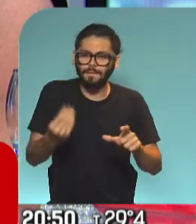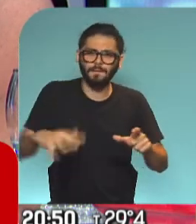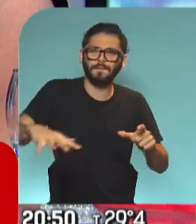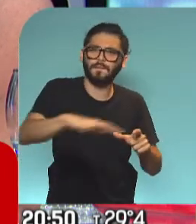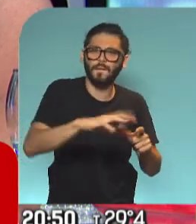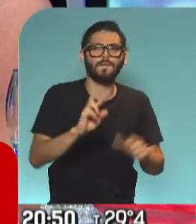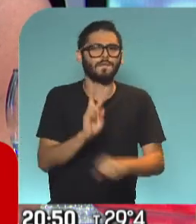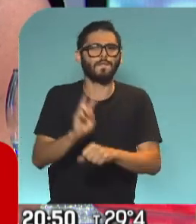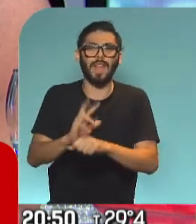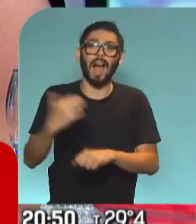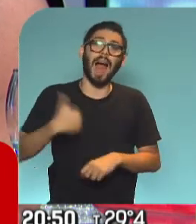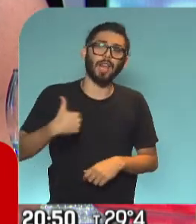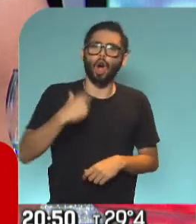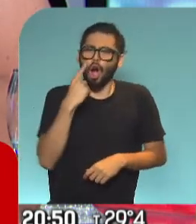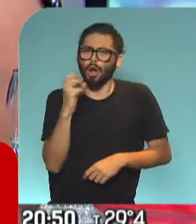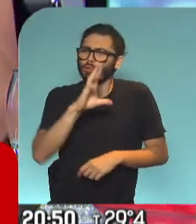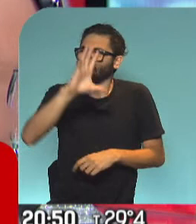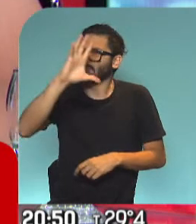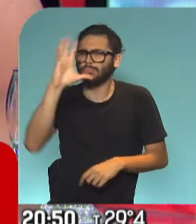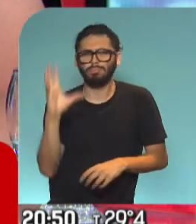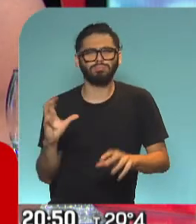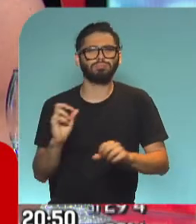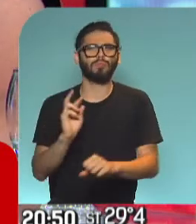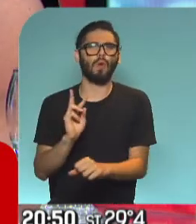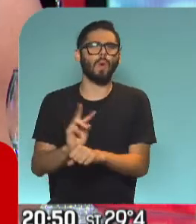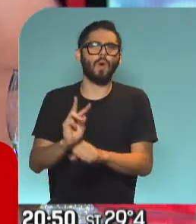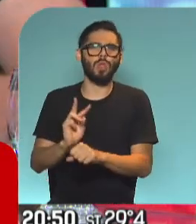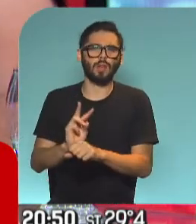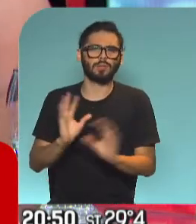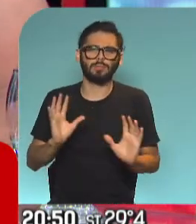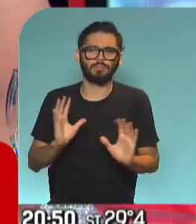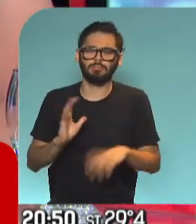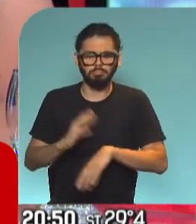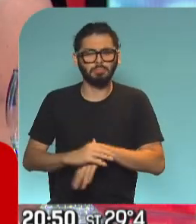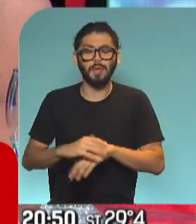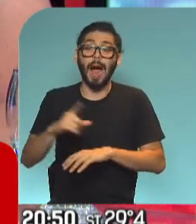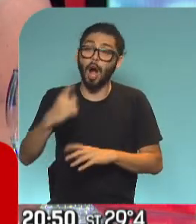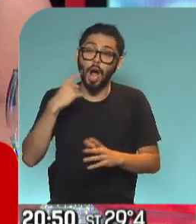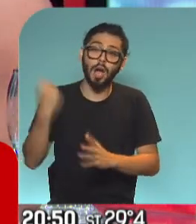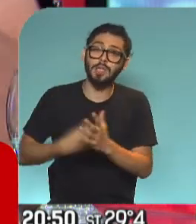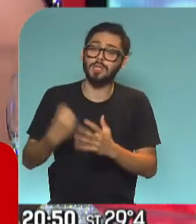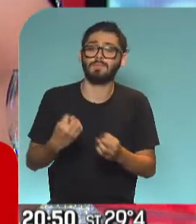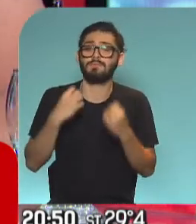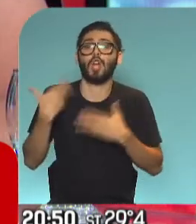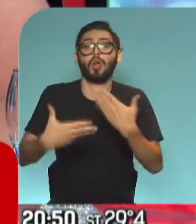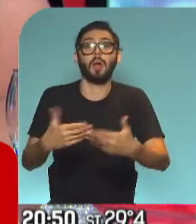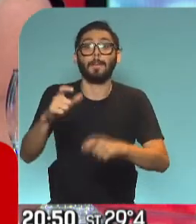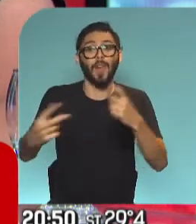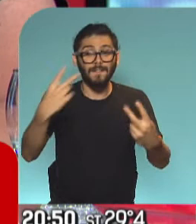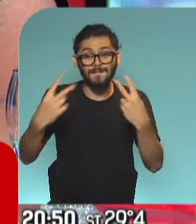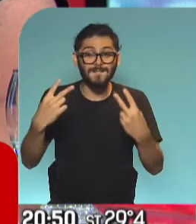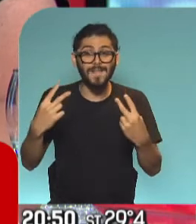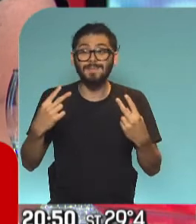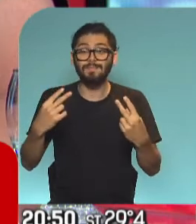vecinos de las argentinas y los argentinos y ahora nos ponemos al frente de la recuperación el año que viene para que los que nos ven y nos escuchan que son